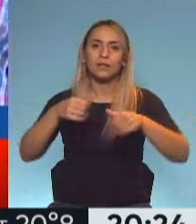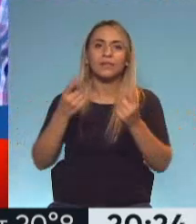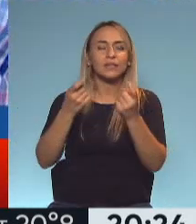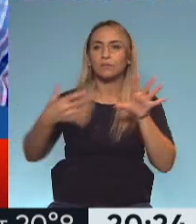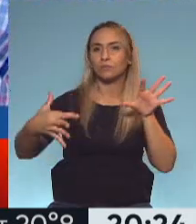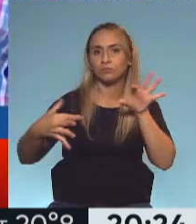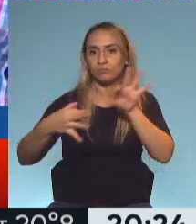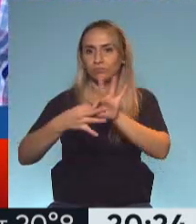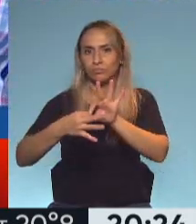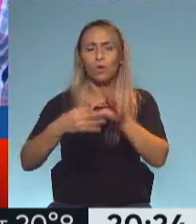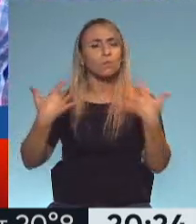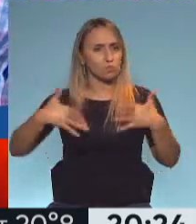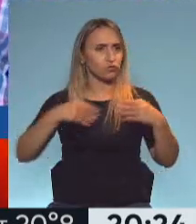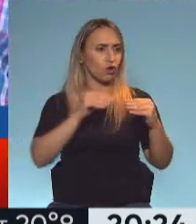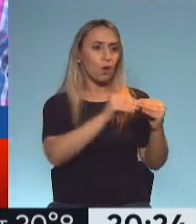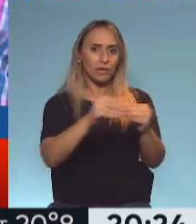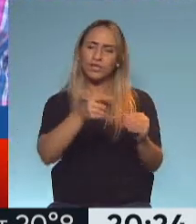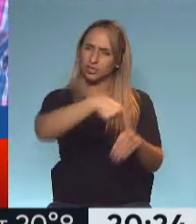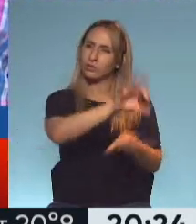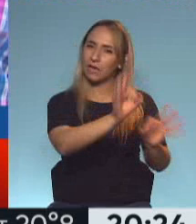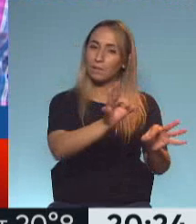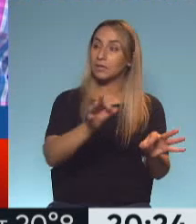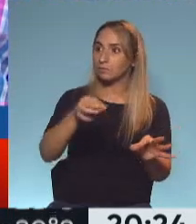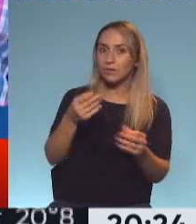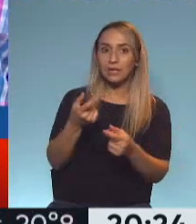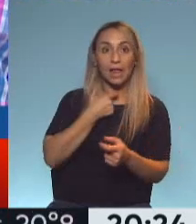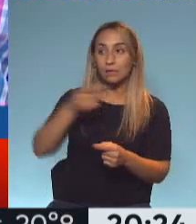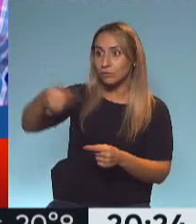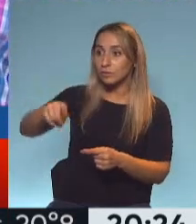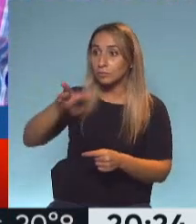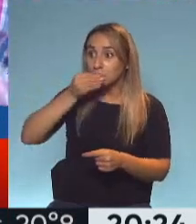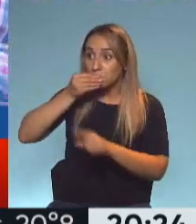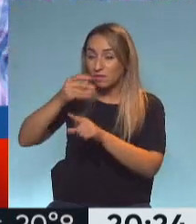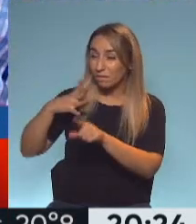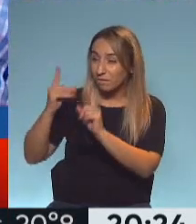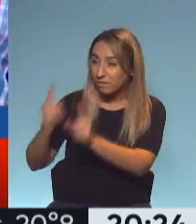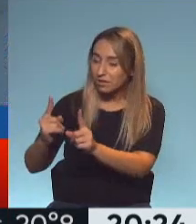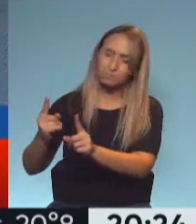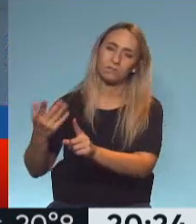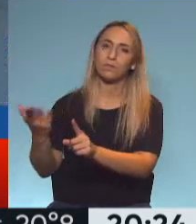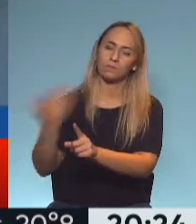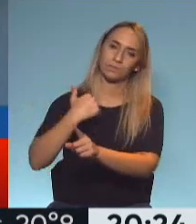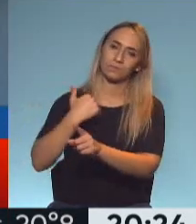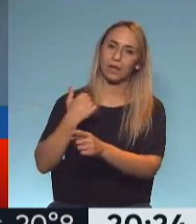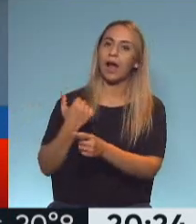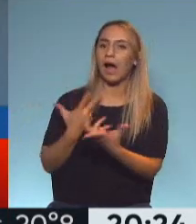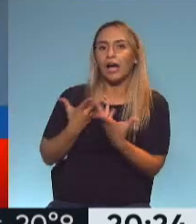historias, para hablar con ellos y para que de alguna forma, bueno, esto también sea parte de la